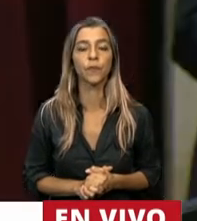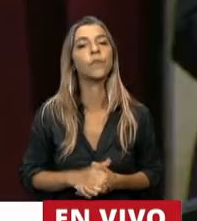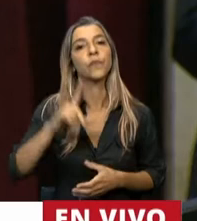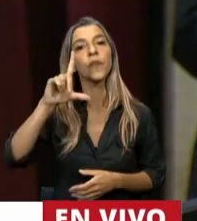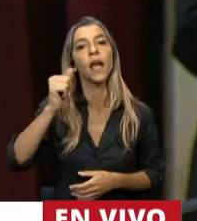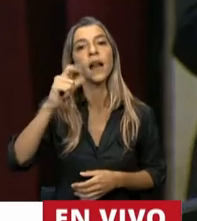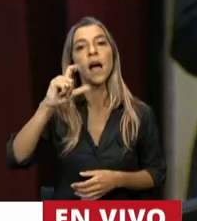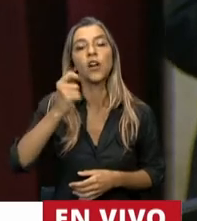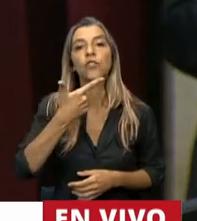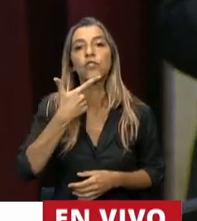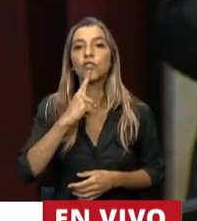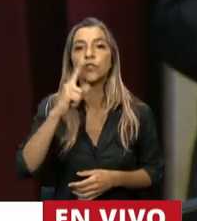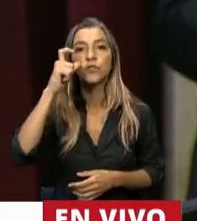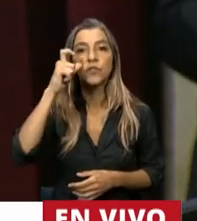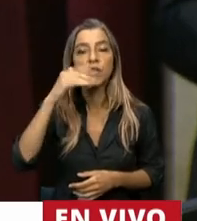Lacoste Jorge.